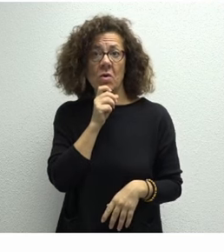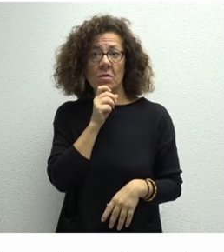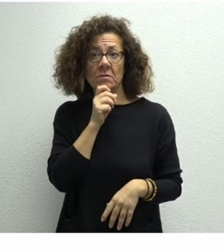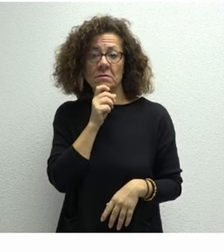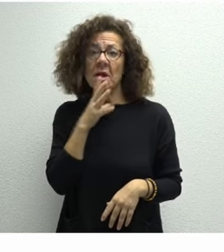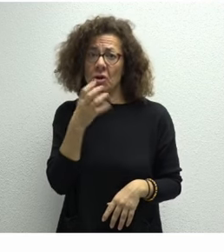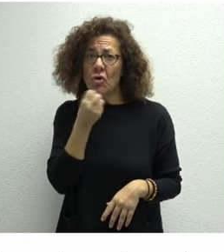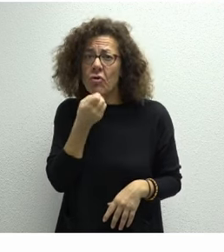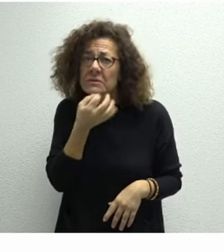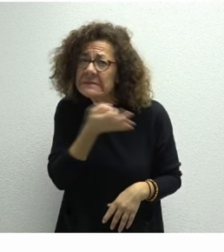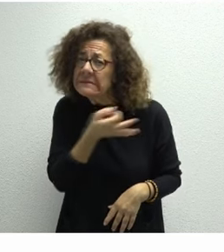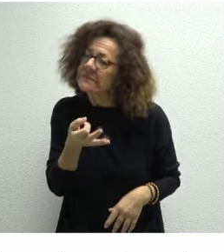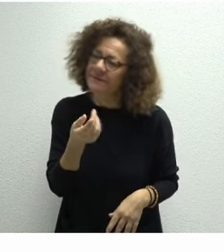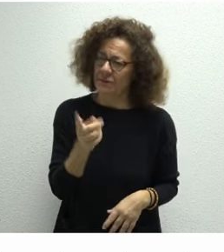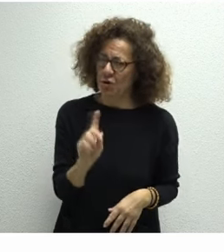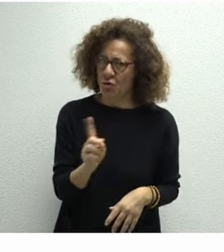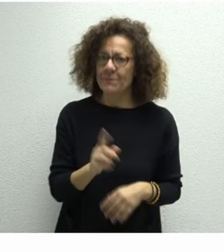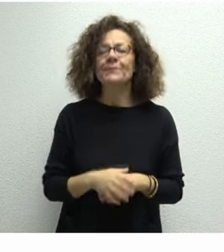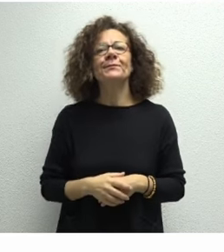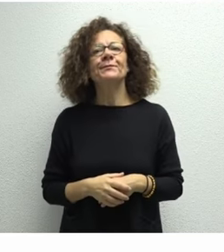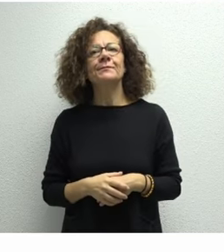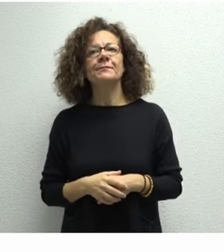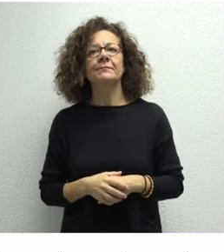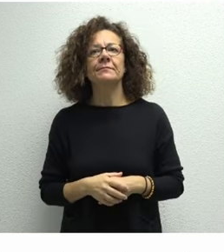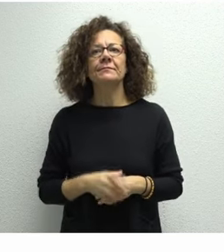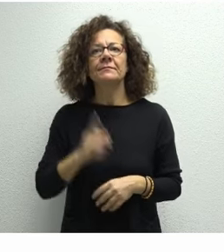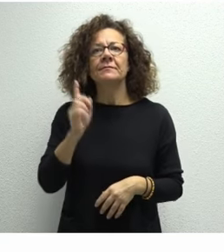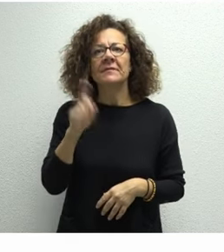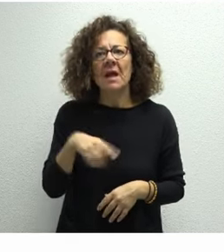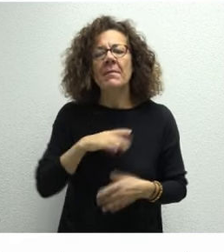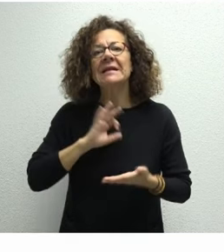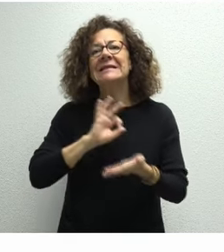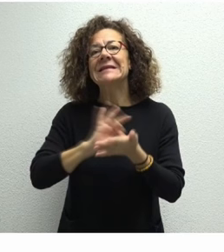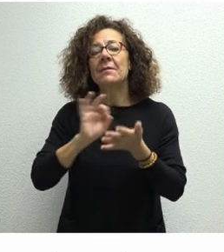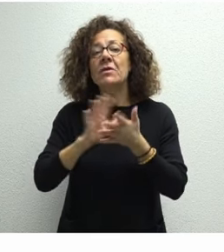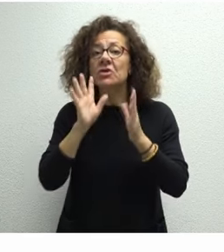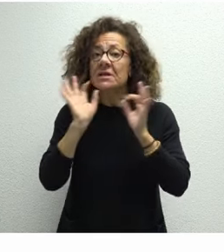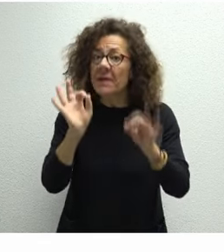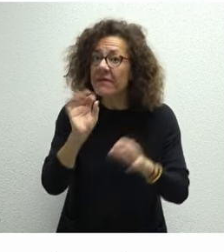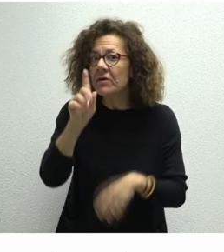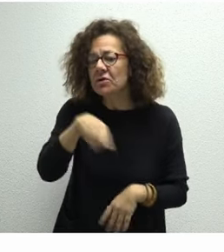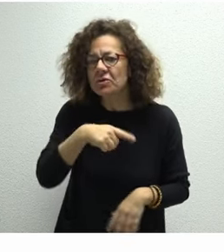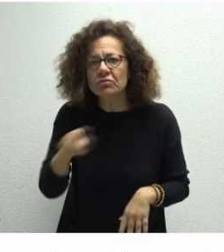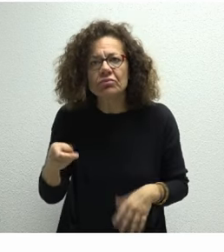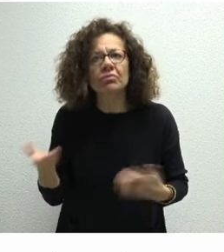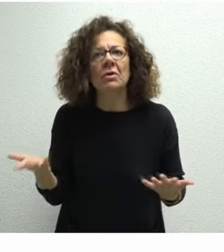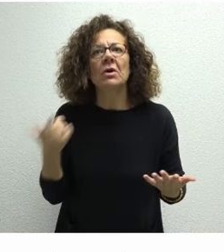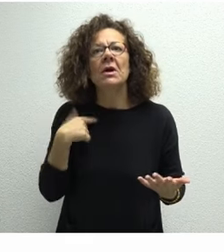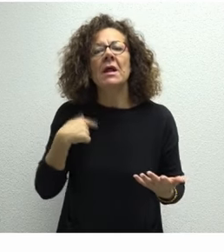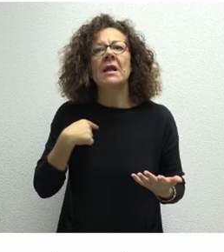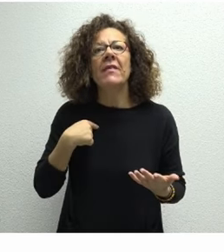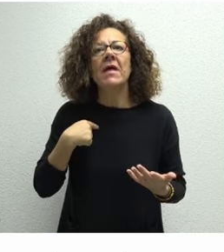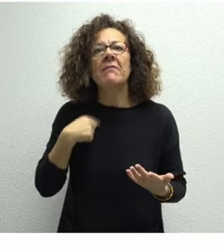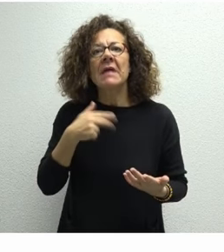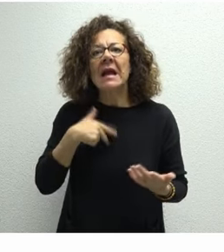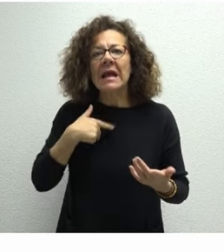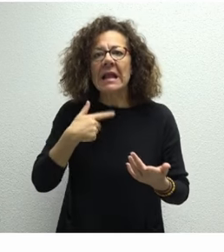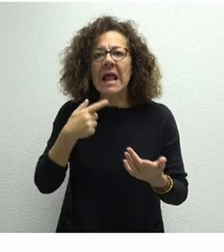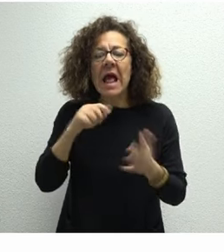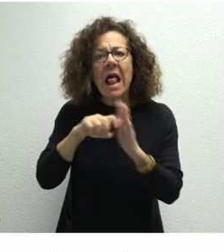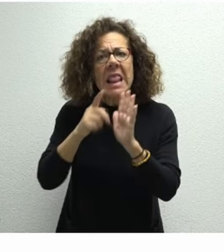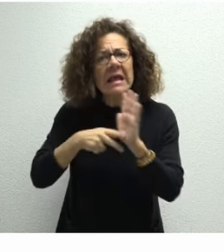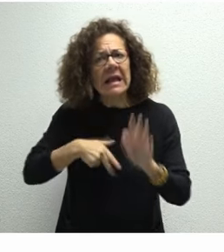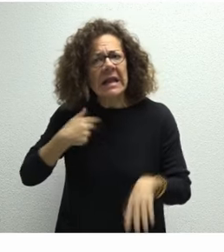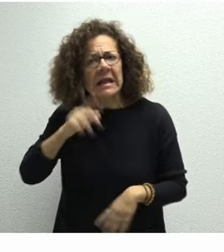reluce bien servicios específicos o no la red genérica sí o no todo eso